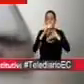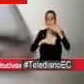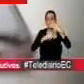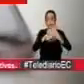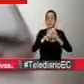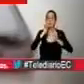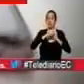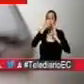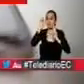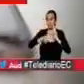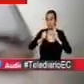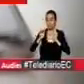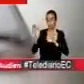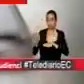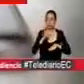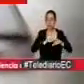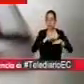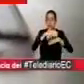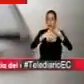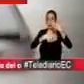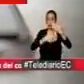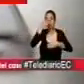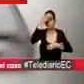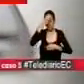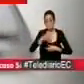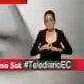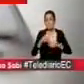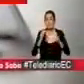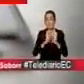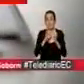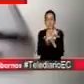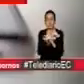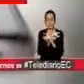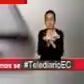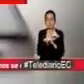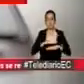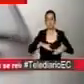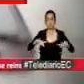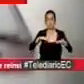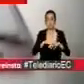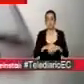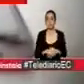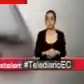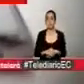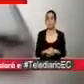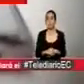Nacional de Justicia notificaron esta resolución a través de medios telemáticos.